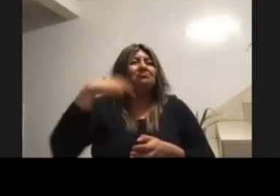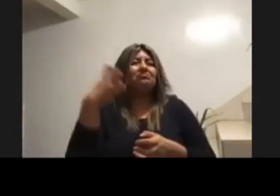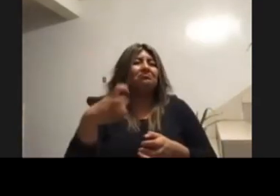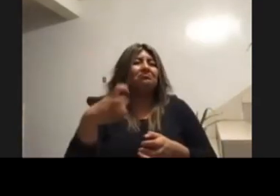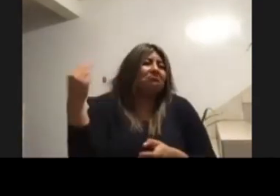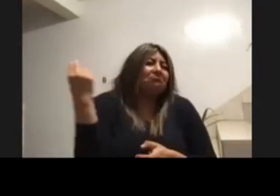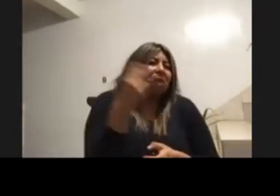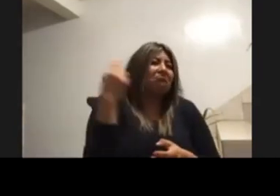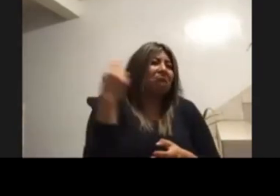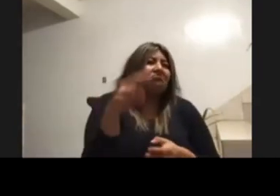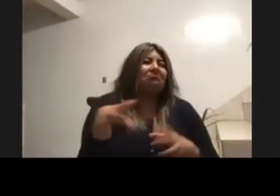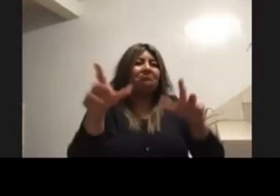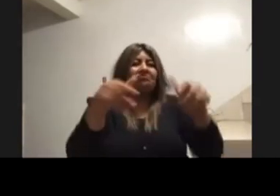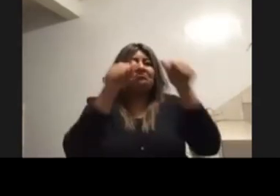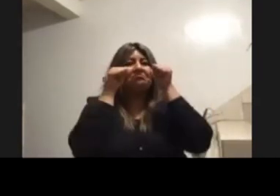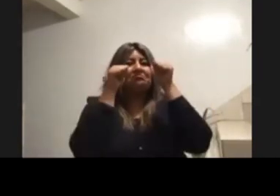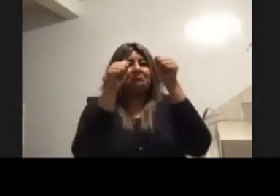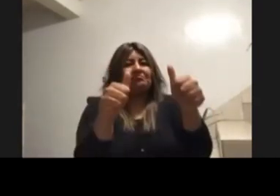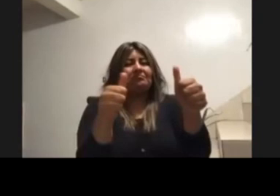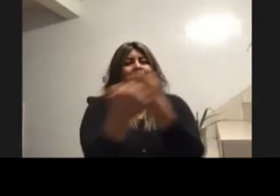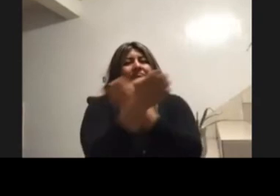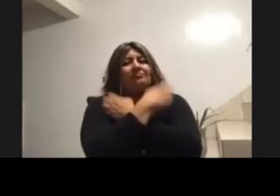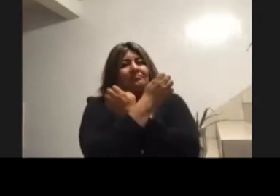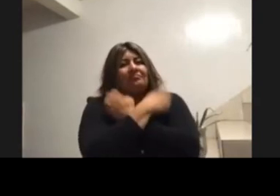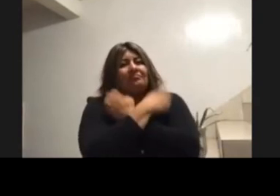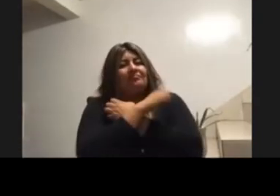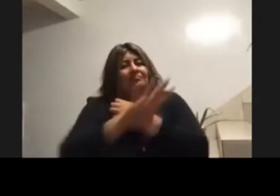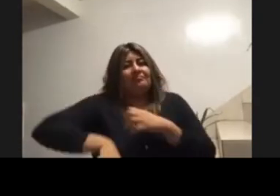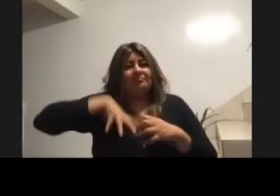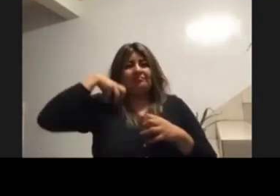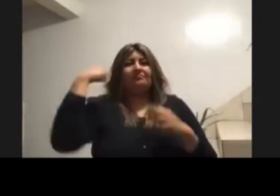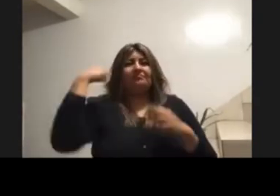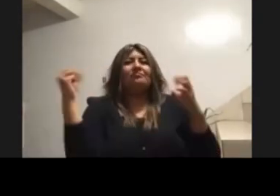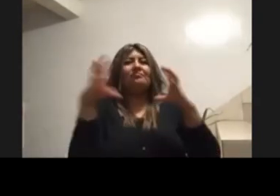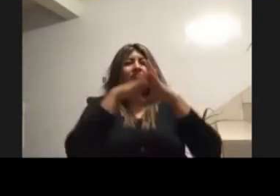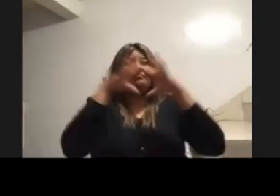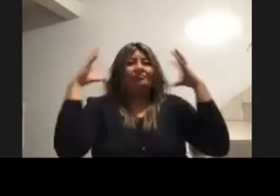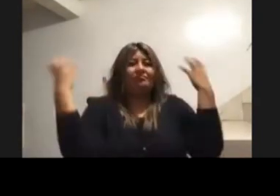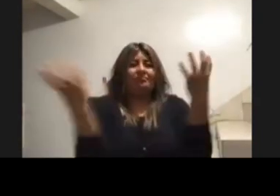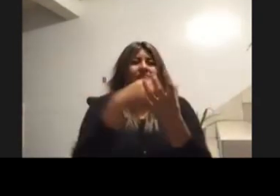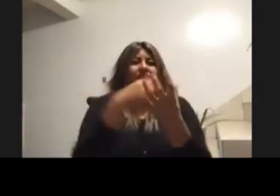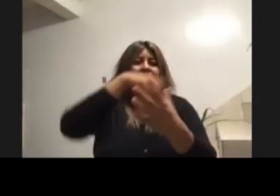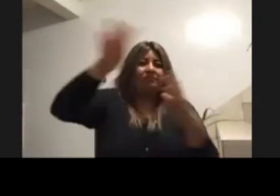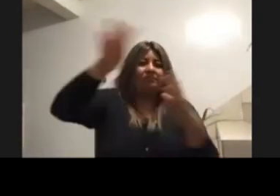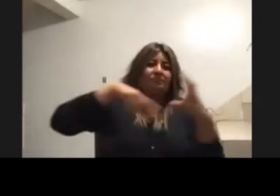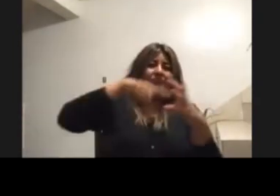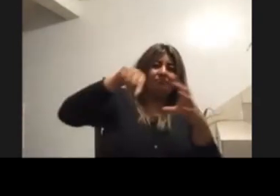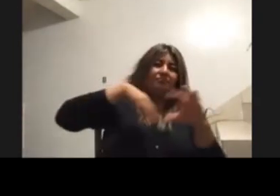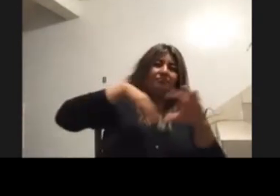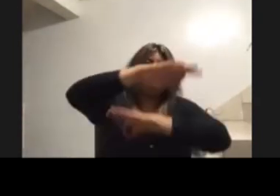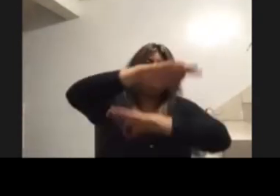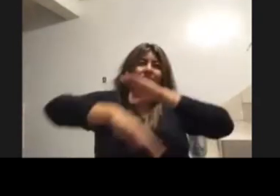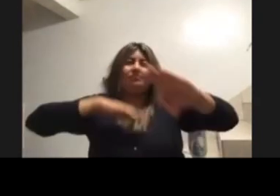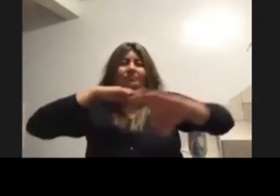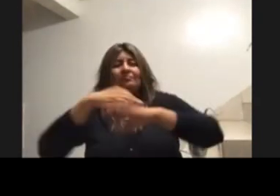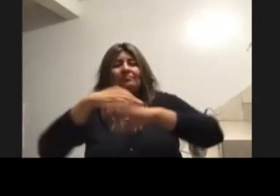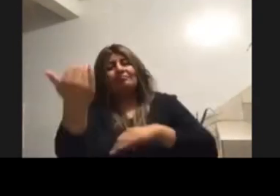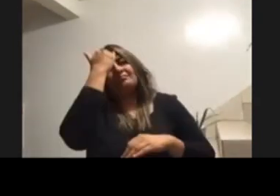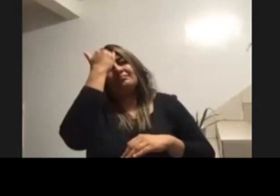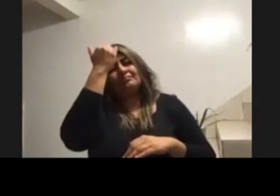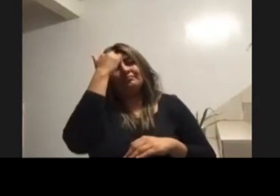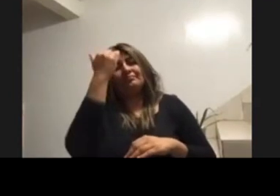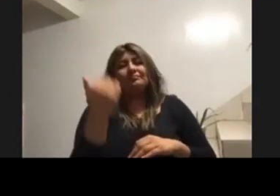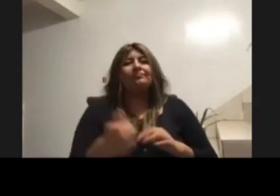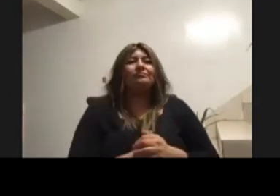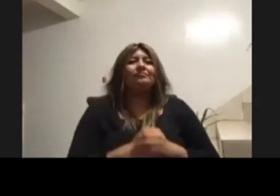ahí puestos como estos grandes contenedores de aprendizajes o de conocimientos. Lo que tiene que hacer el docente, obviamente,